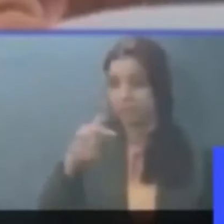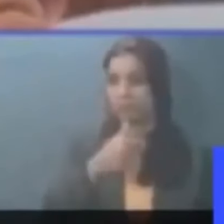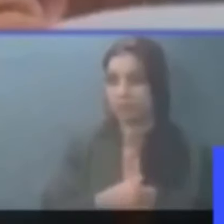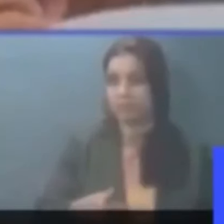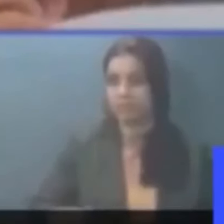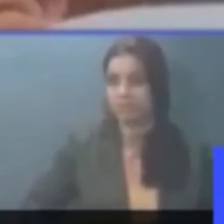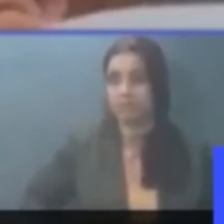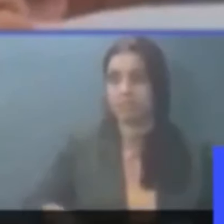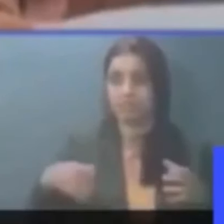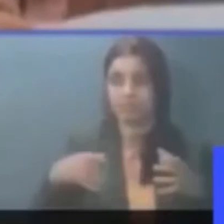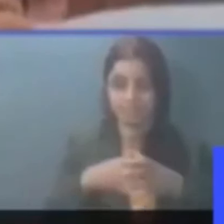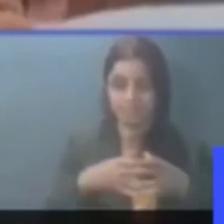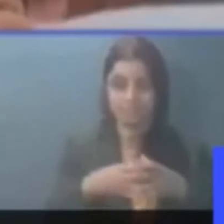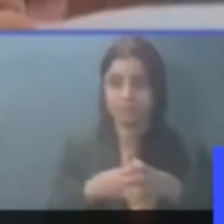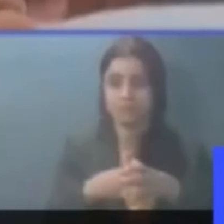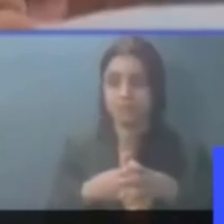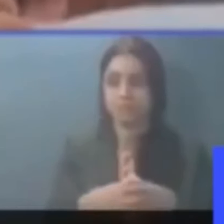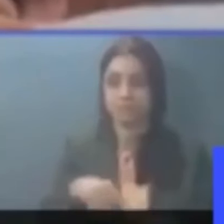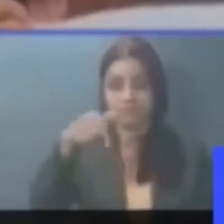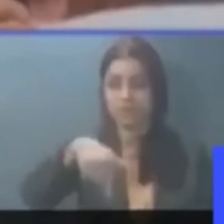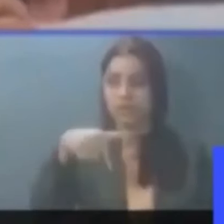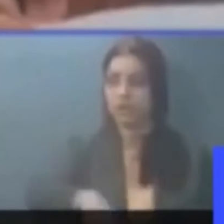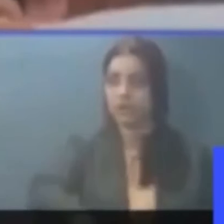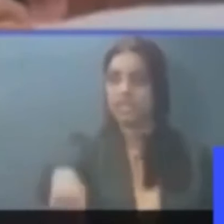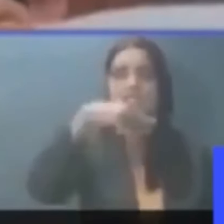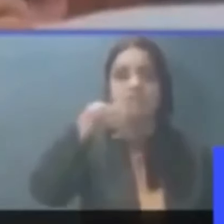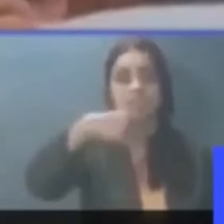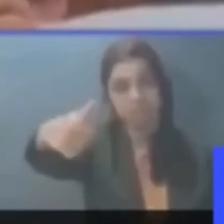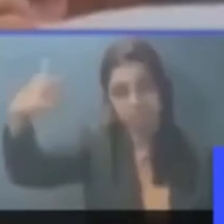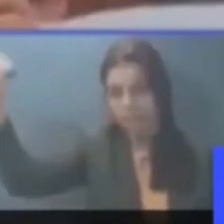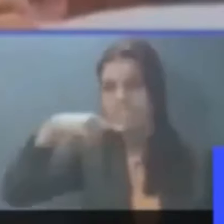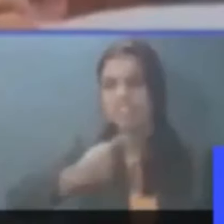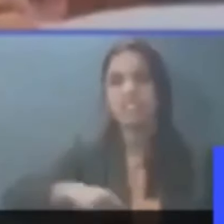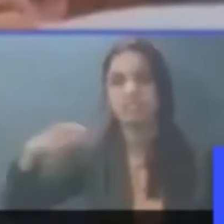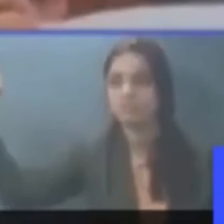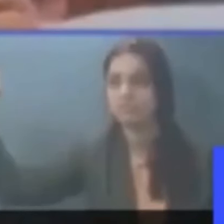esta comisión, debe ahorita mismo ir a investigar qué ha pasado.